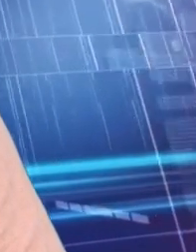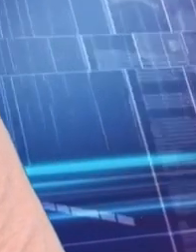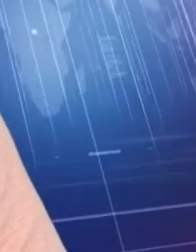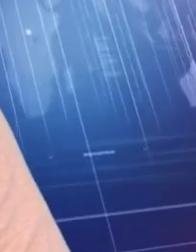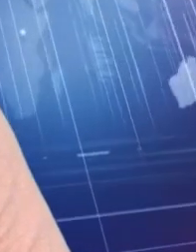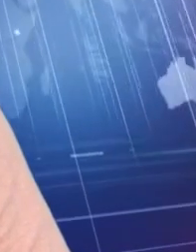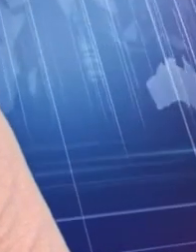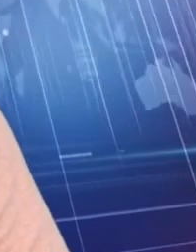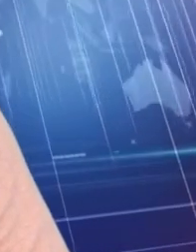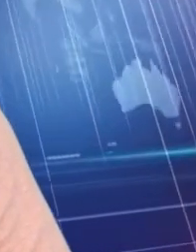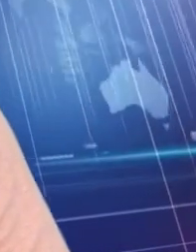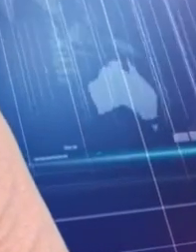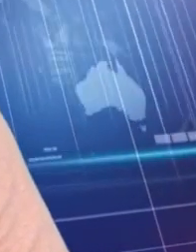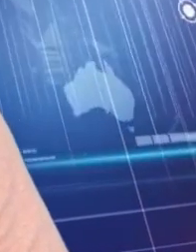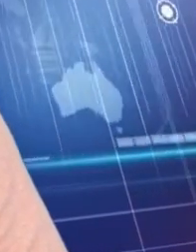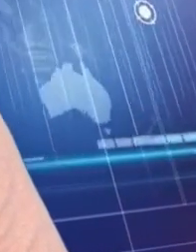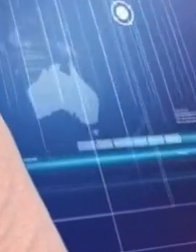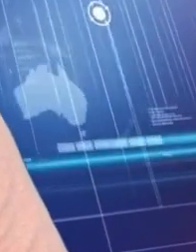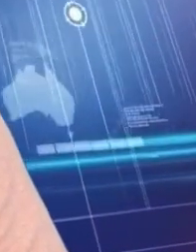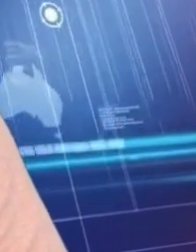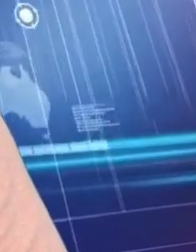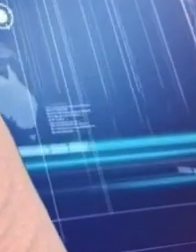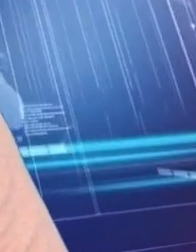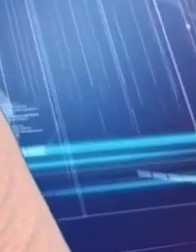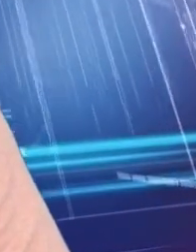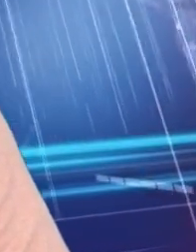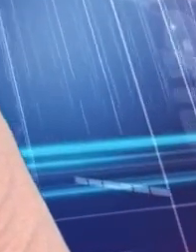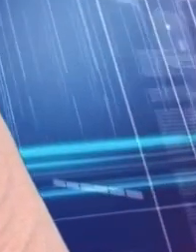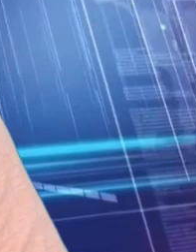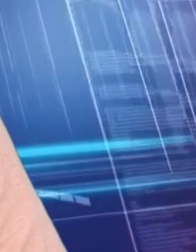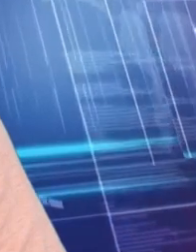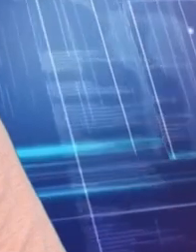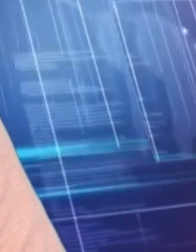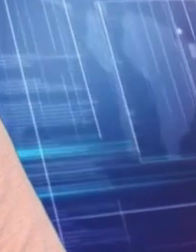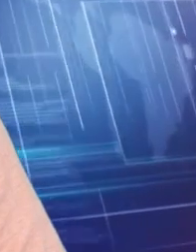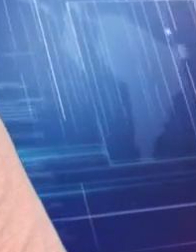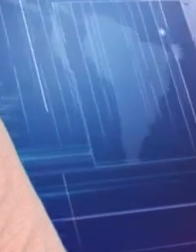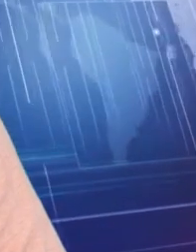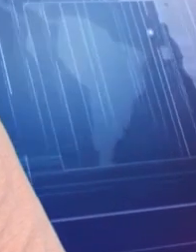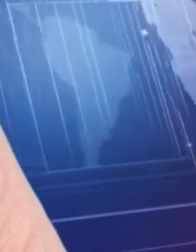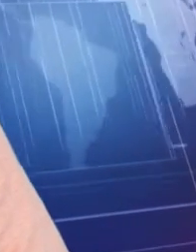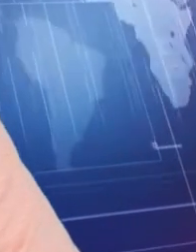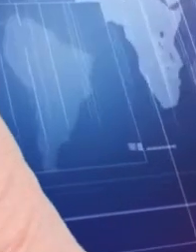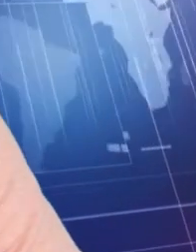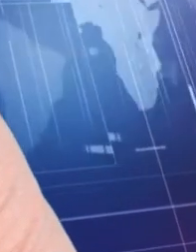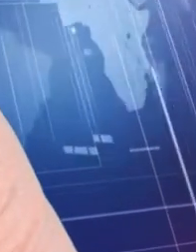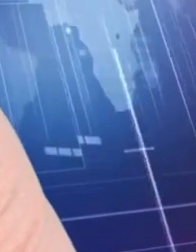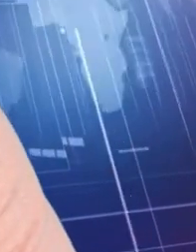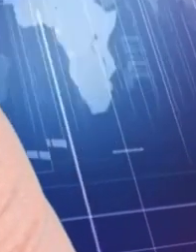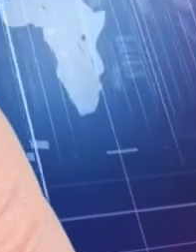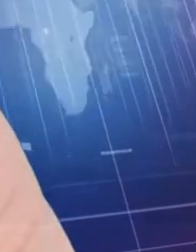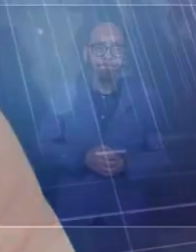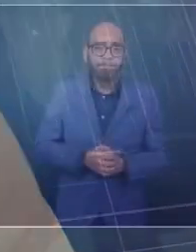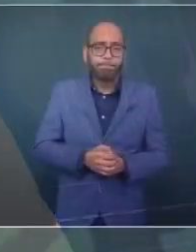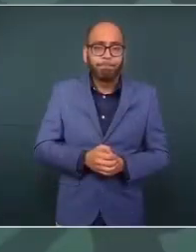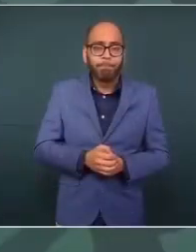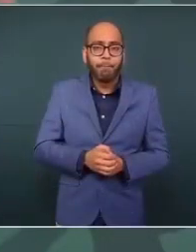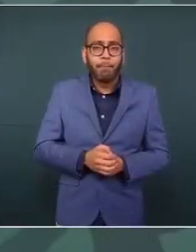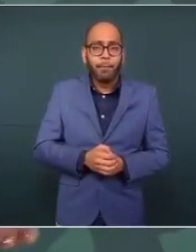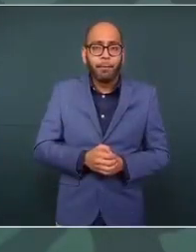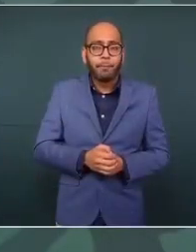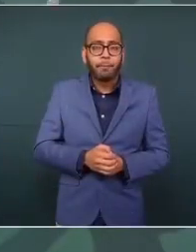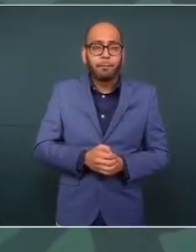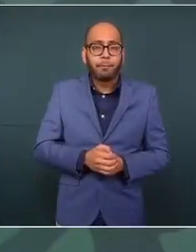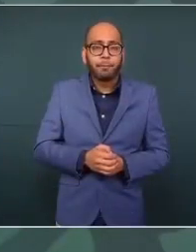Gabriela Graciela Márquez, la de Economía, de todos modos las conferencias de prensa en la tarde van a continuar. Así lo comentó.